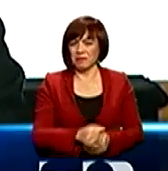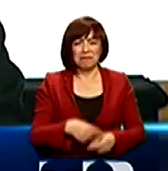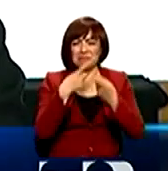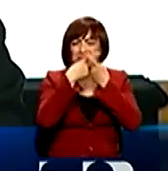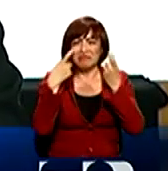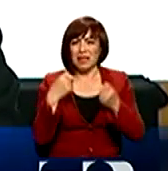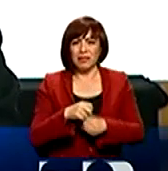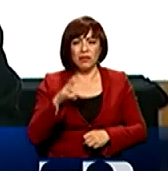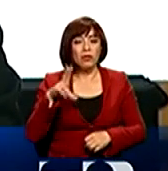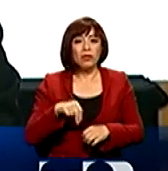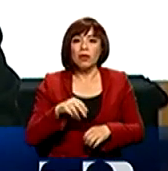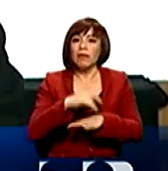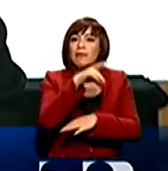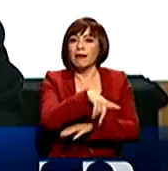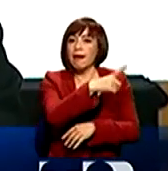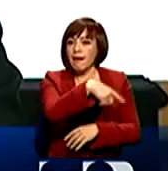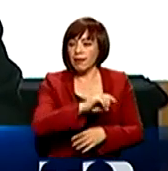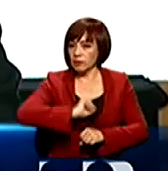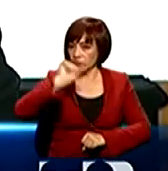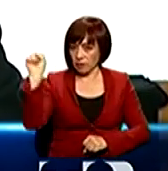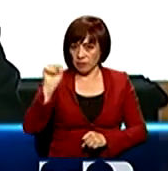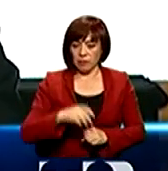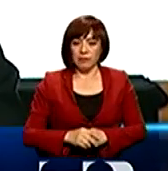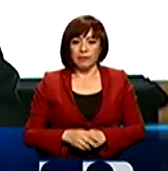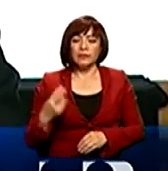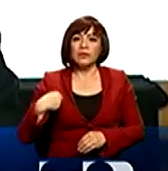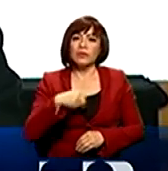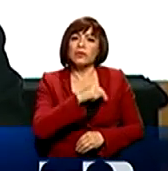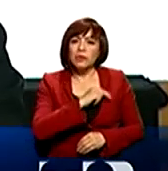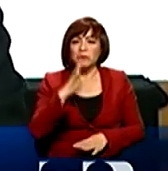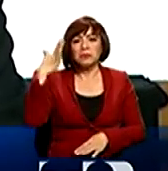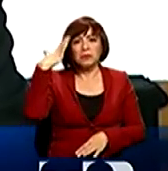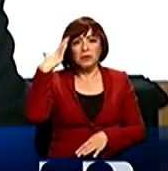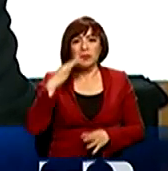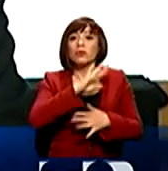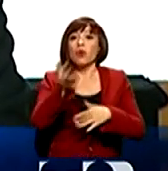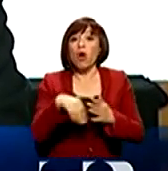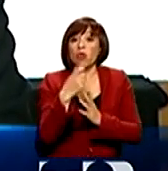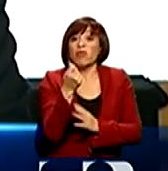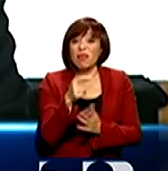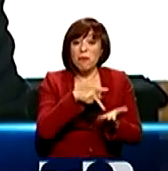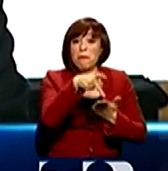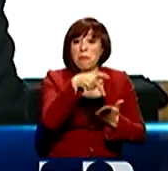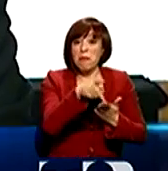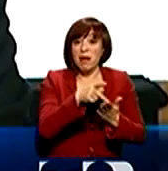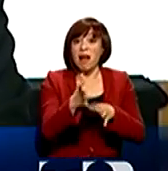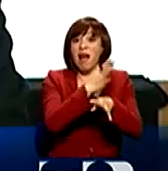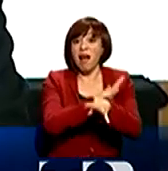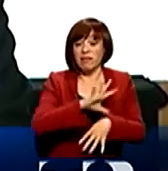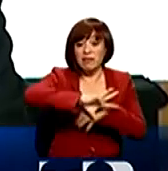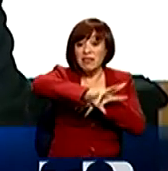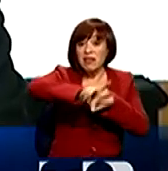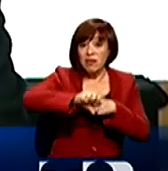a dejar que nos ganen la batalla. Por más que metan toda la plata del mundo que se la llevaron en redes,